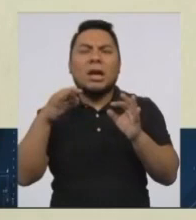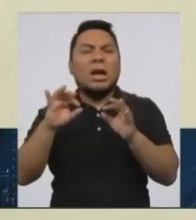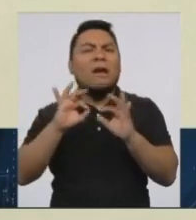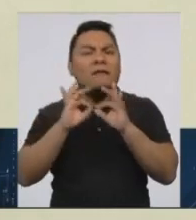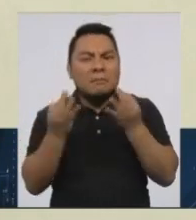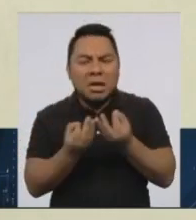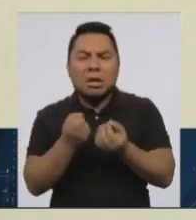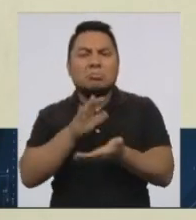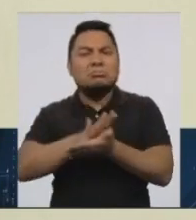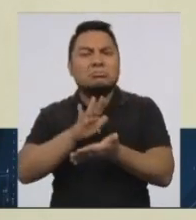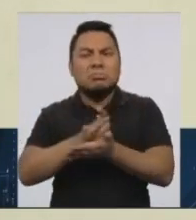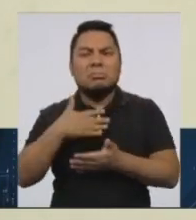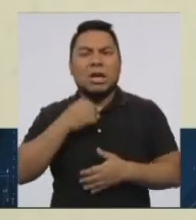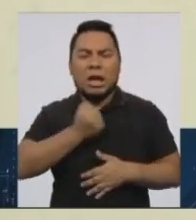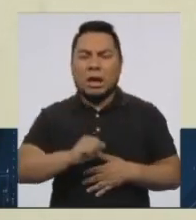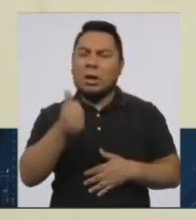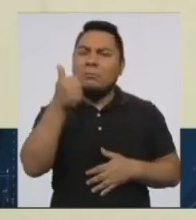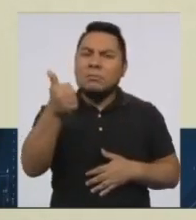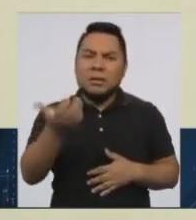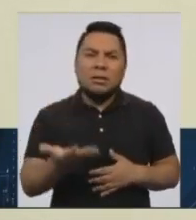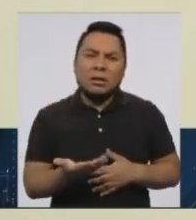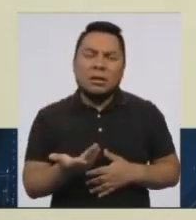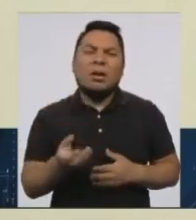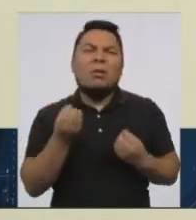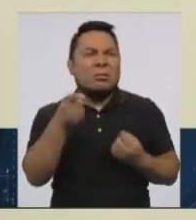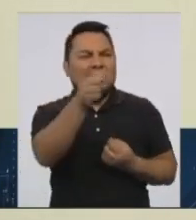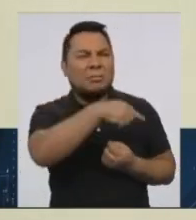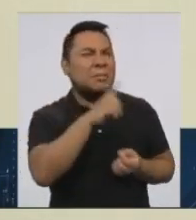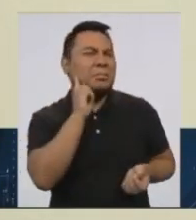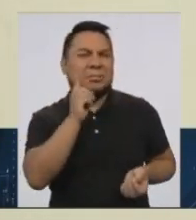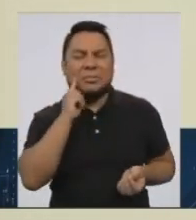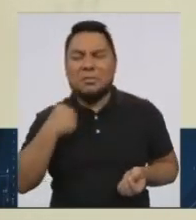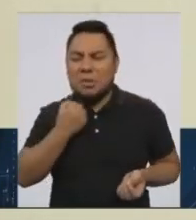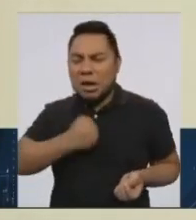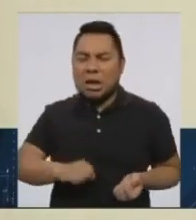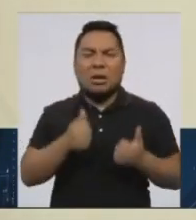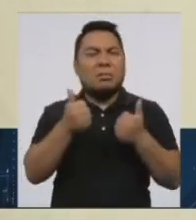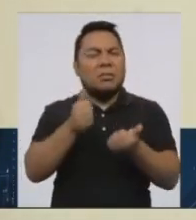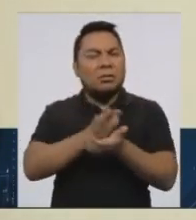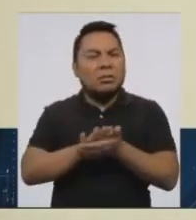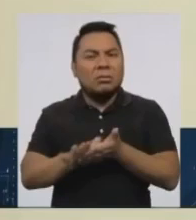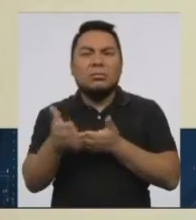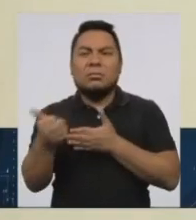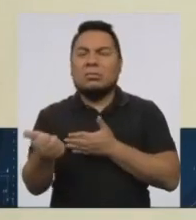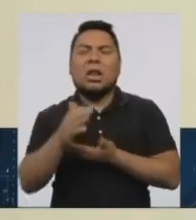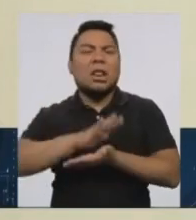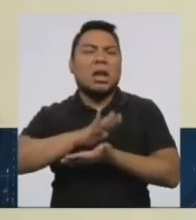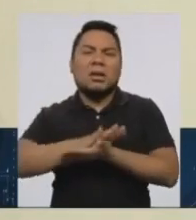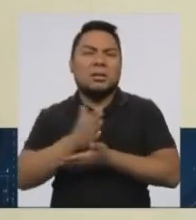¿no? La chica, bueno, ha puesto cosas que la verdad a mí me llaman la atención.